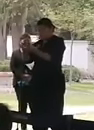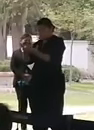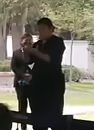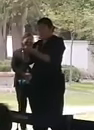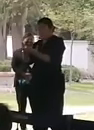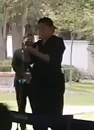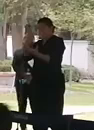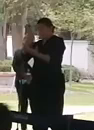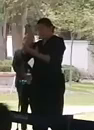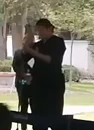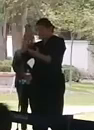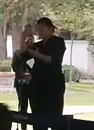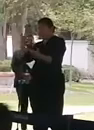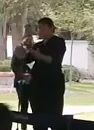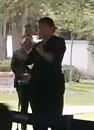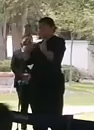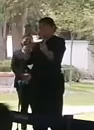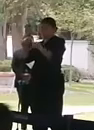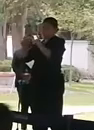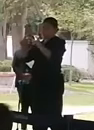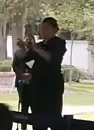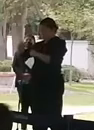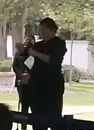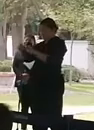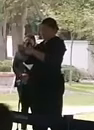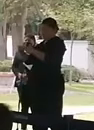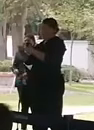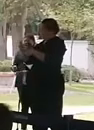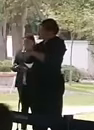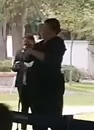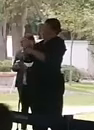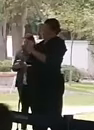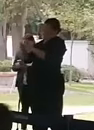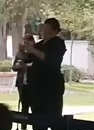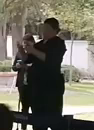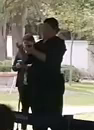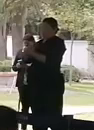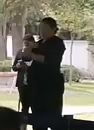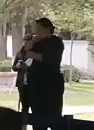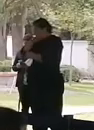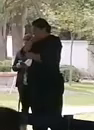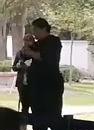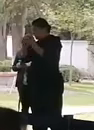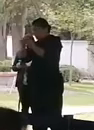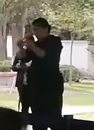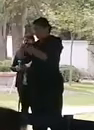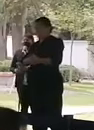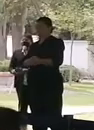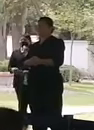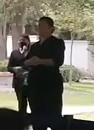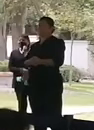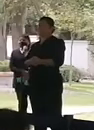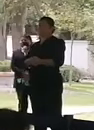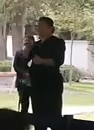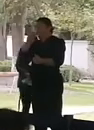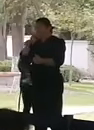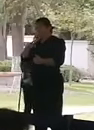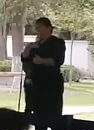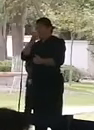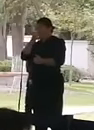facilidades para los tlaxcaltecas, sobre todo, que nos preocupa muchísimo. Decirles también